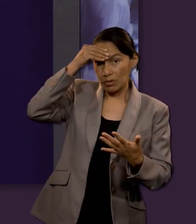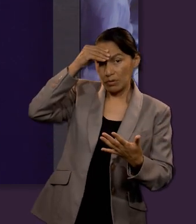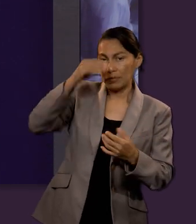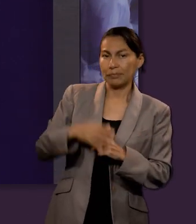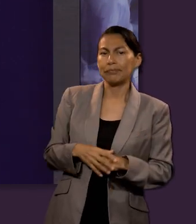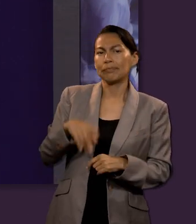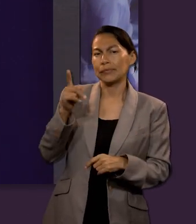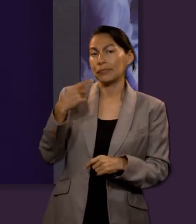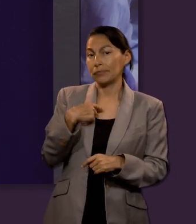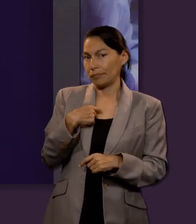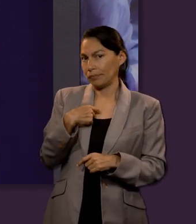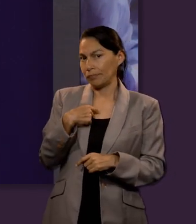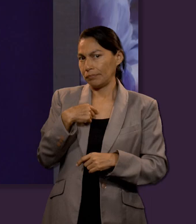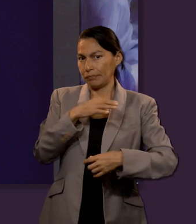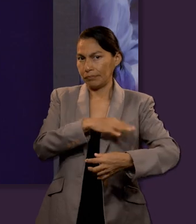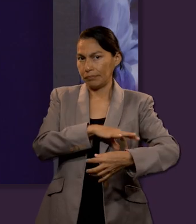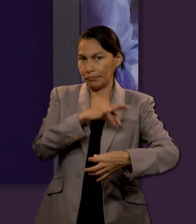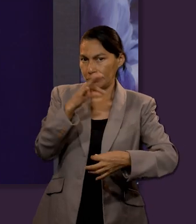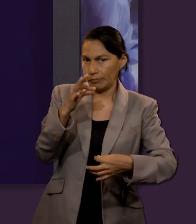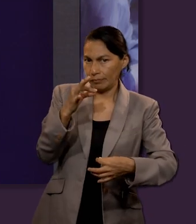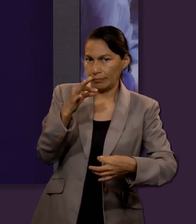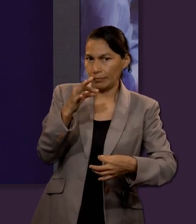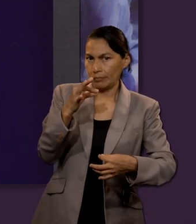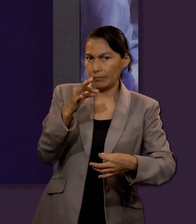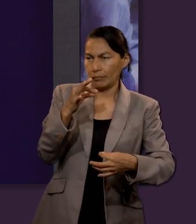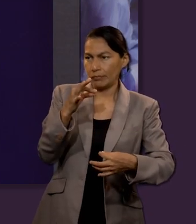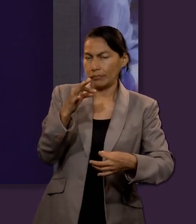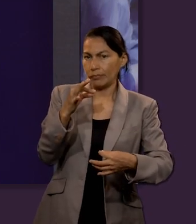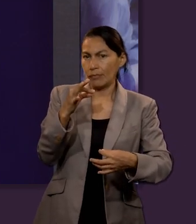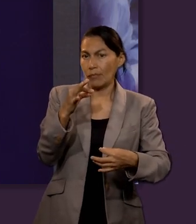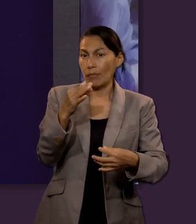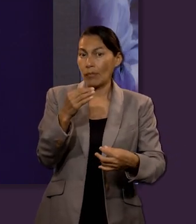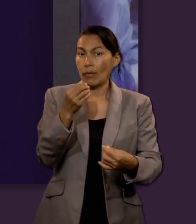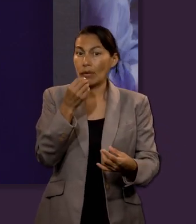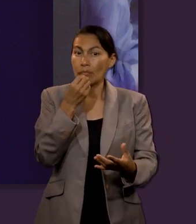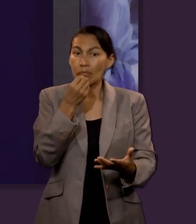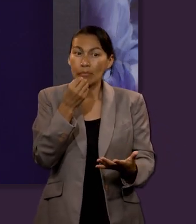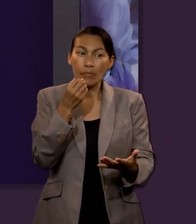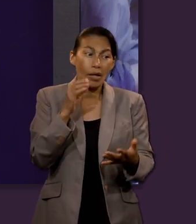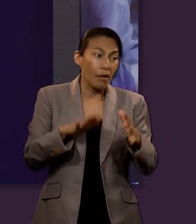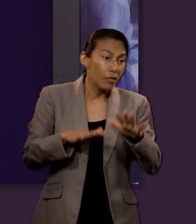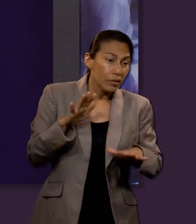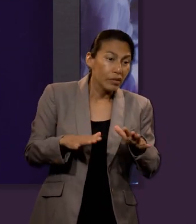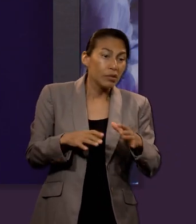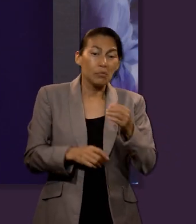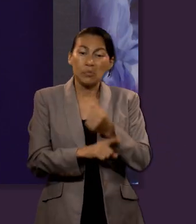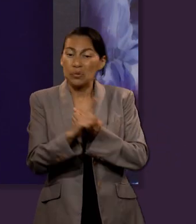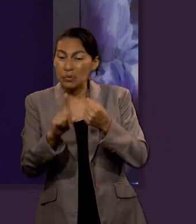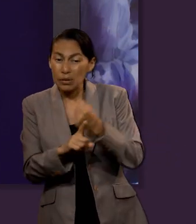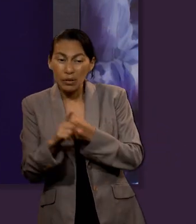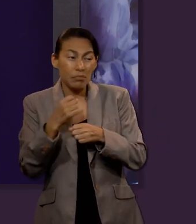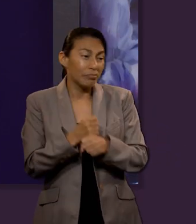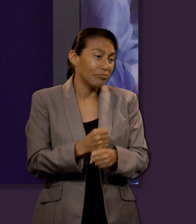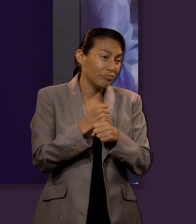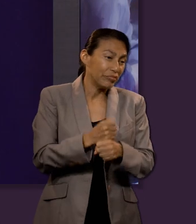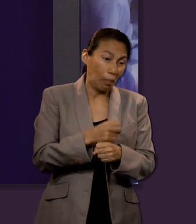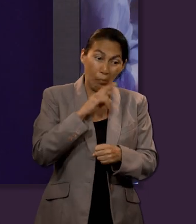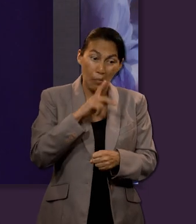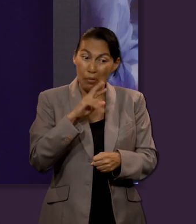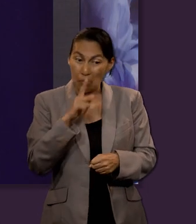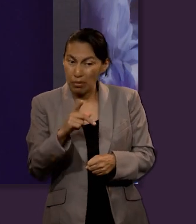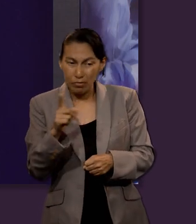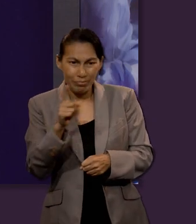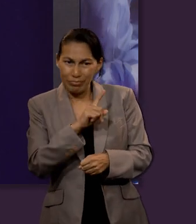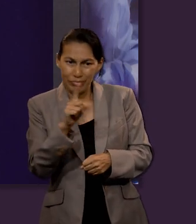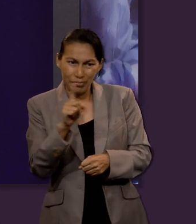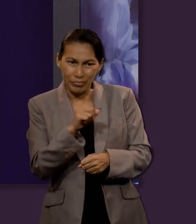muchas cosas que seguir pero creo que con lo que nos quedamos de esta lección es que aunque veamos que las circunstancias no son las más